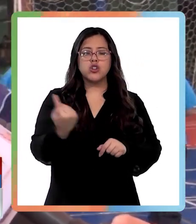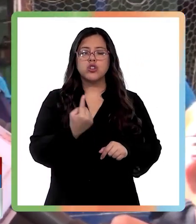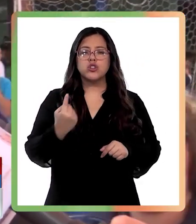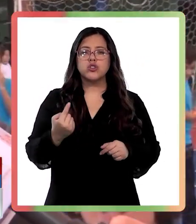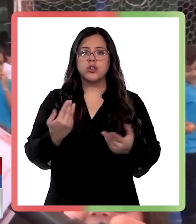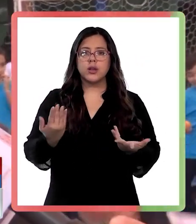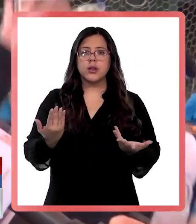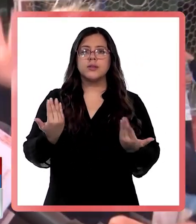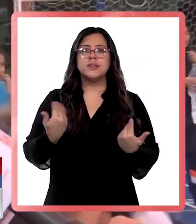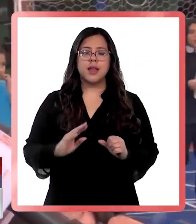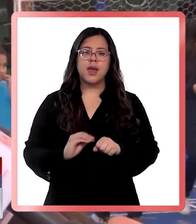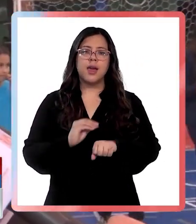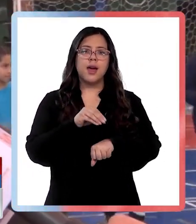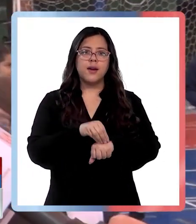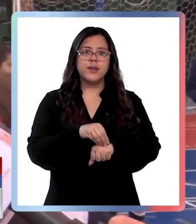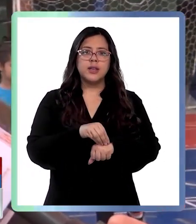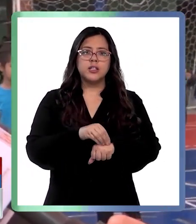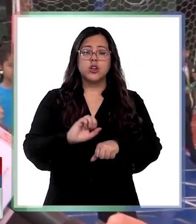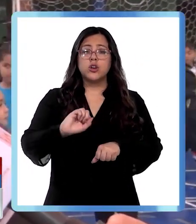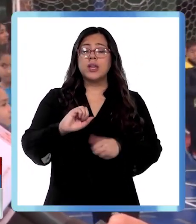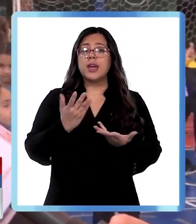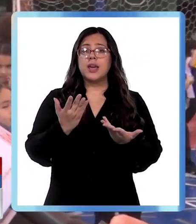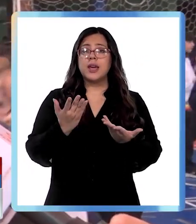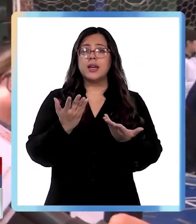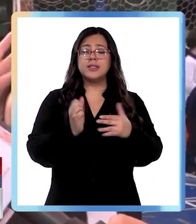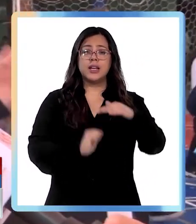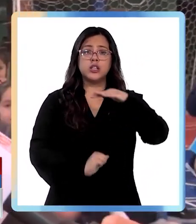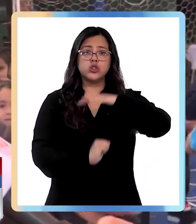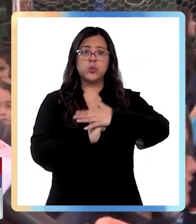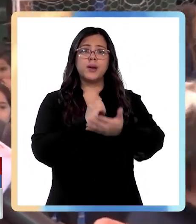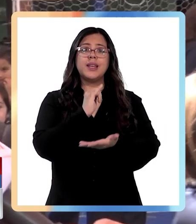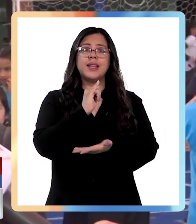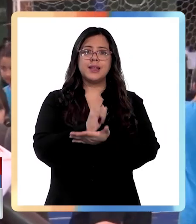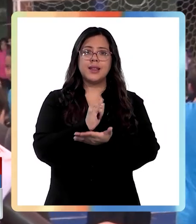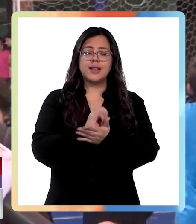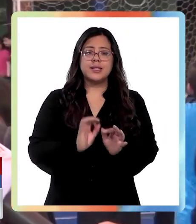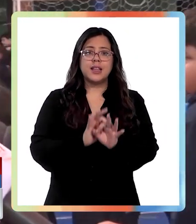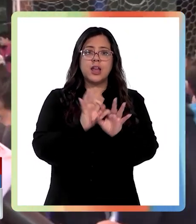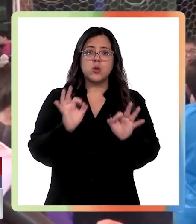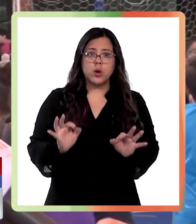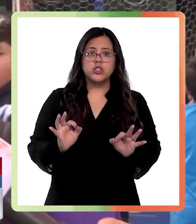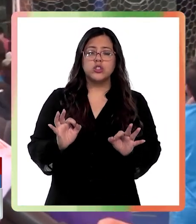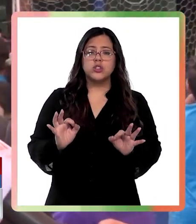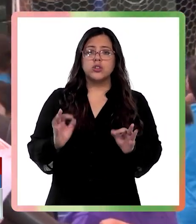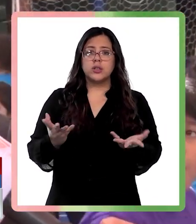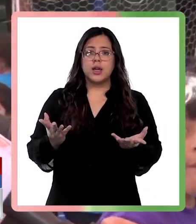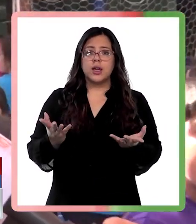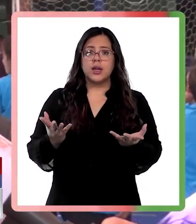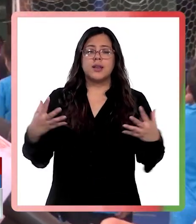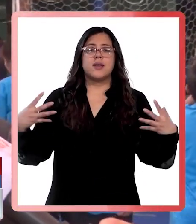sentido nosotros ya le hemos dicho también a la Superintendencia de Educación que haga labores